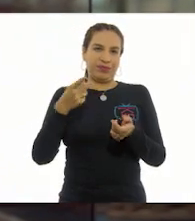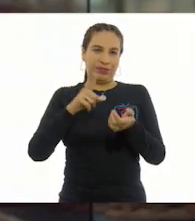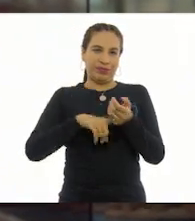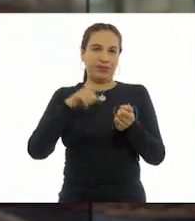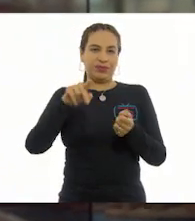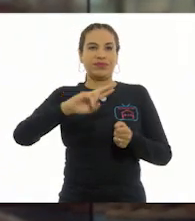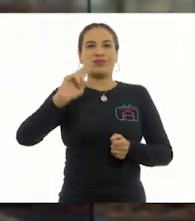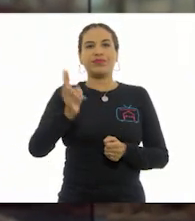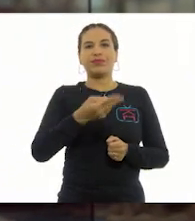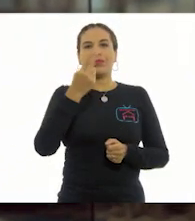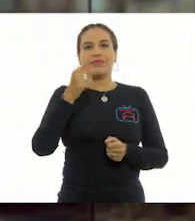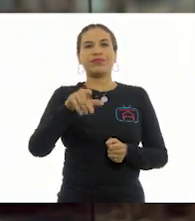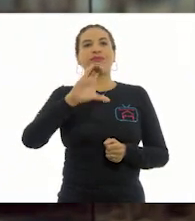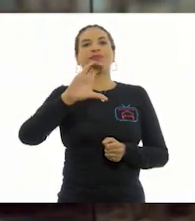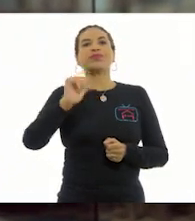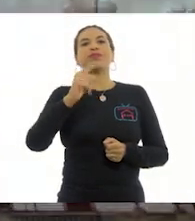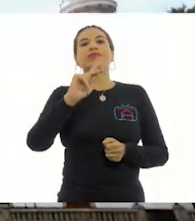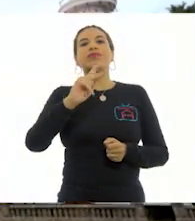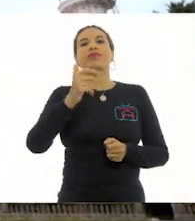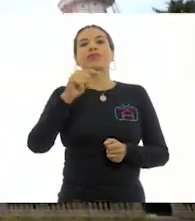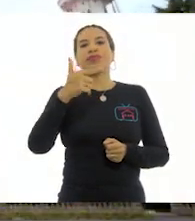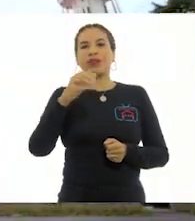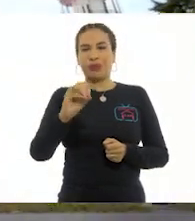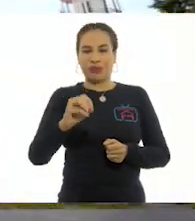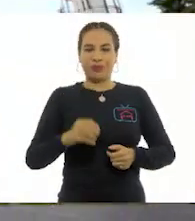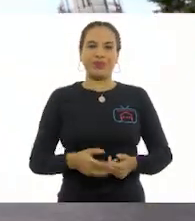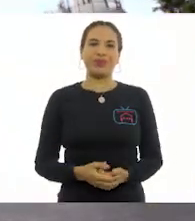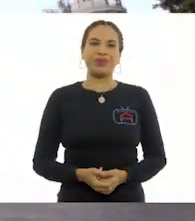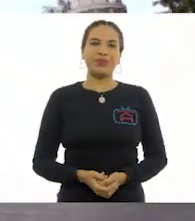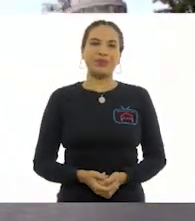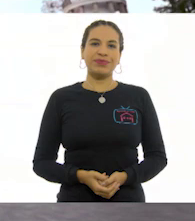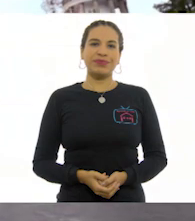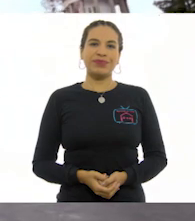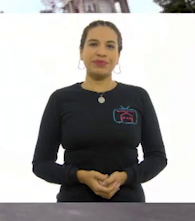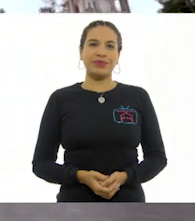la Universidad Autónoma de Chapingo.